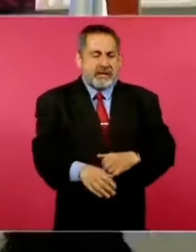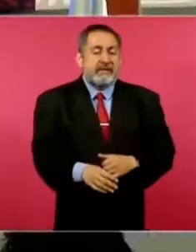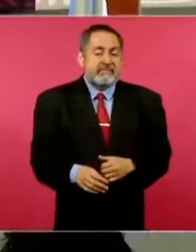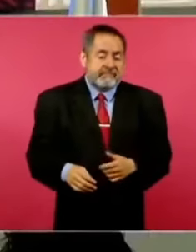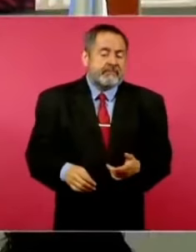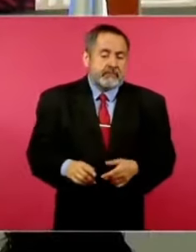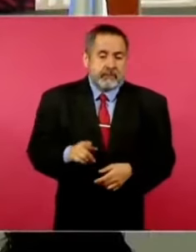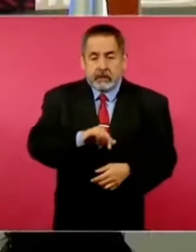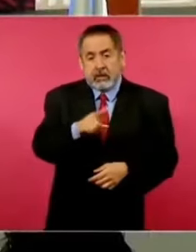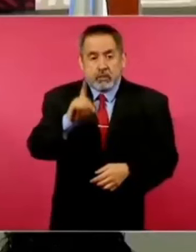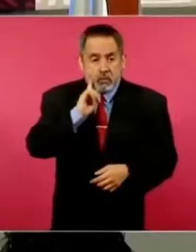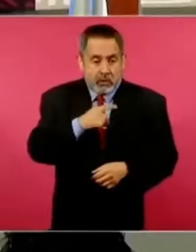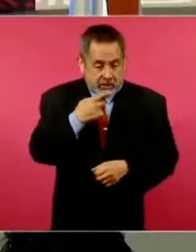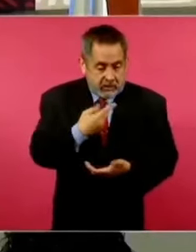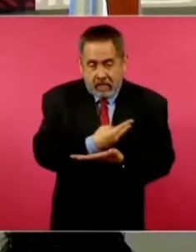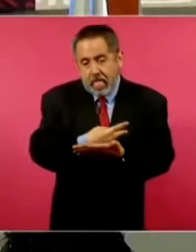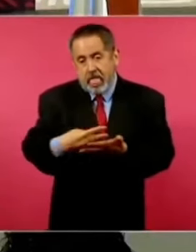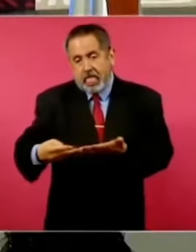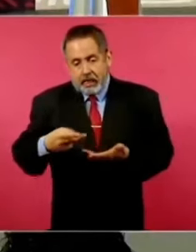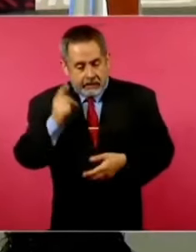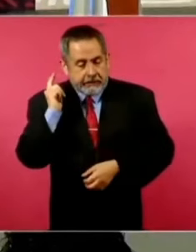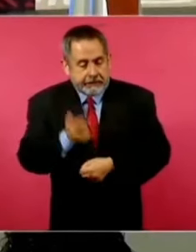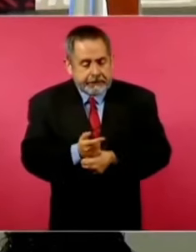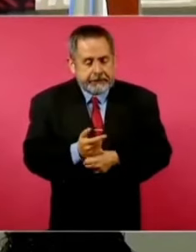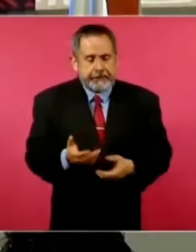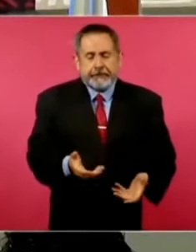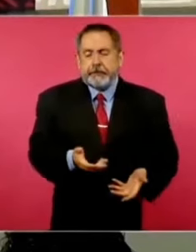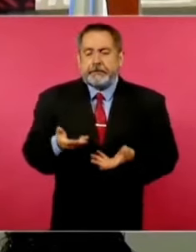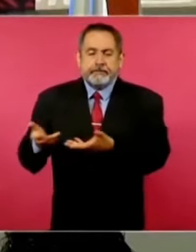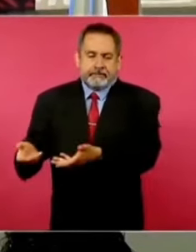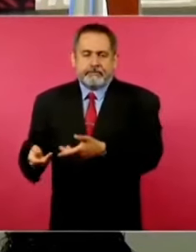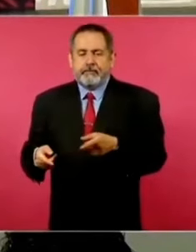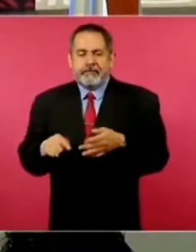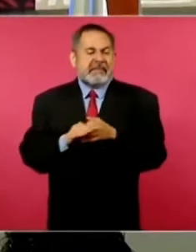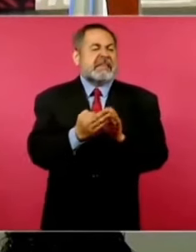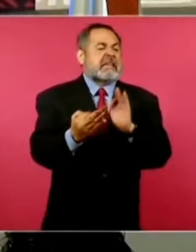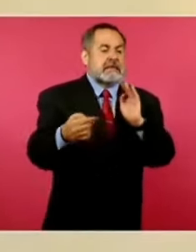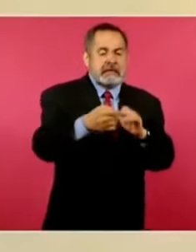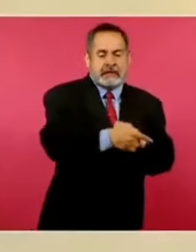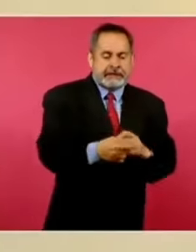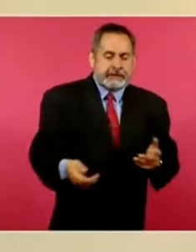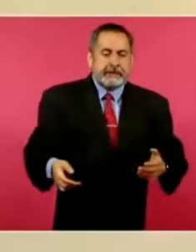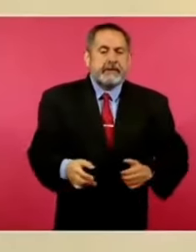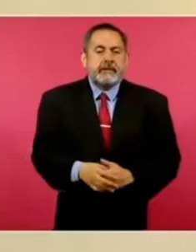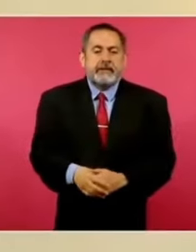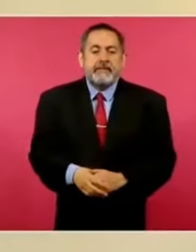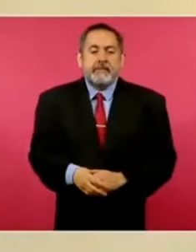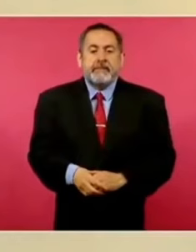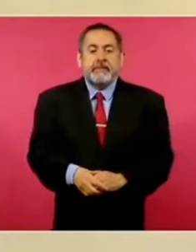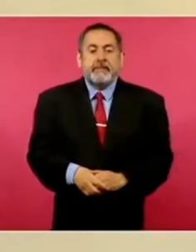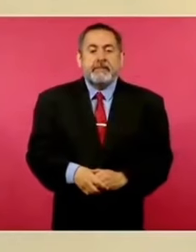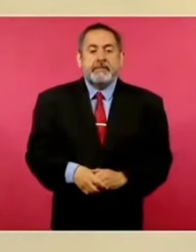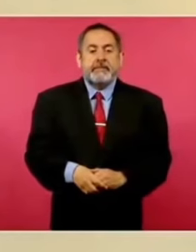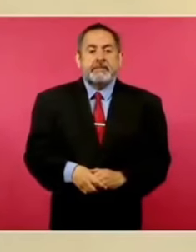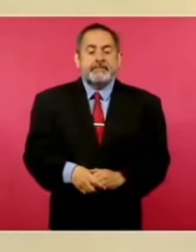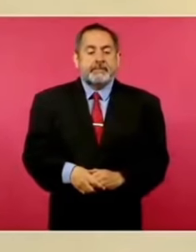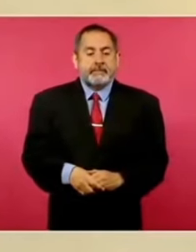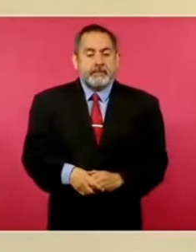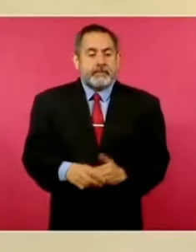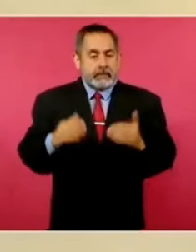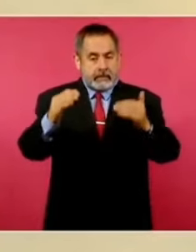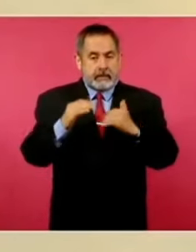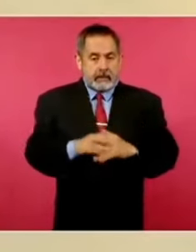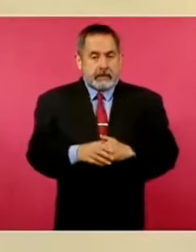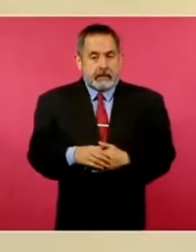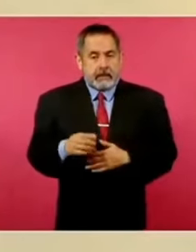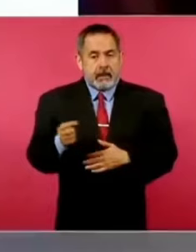fueron localizadas posteriormente en un terreno aledaño a donde se había cometido el feminicidio Adelante el caso